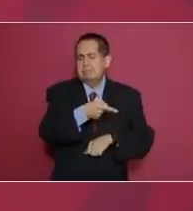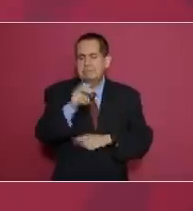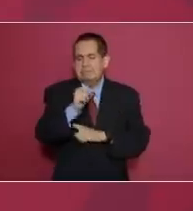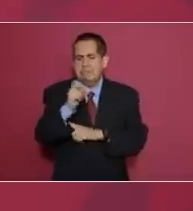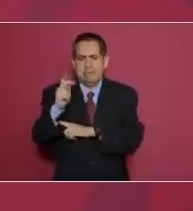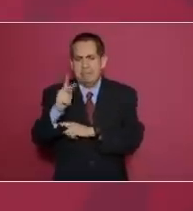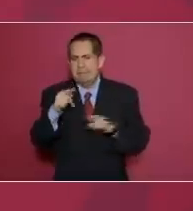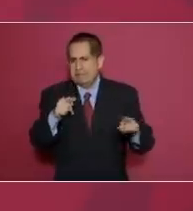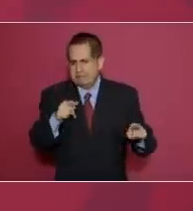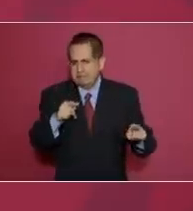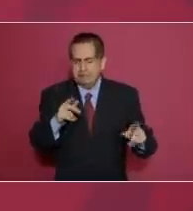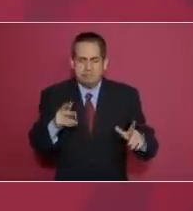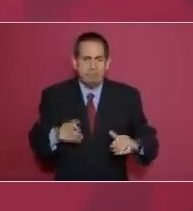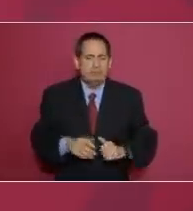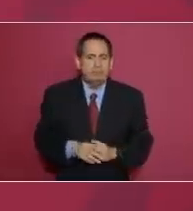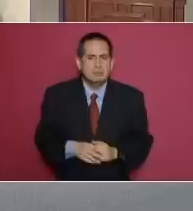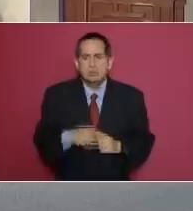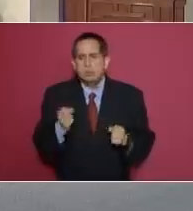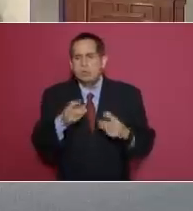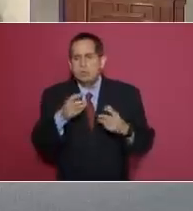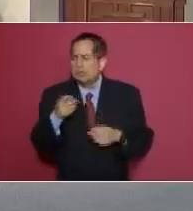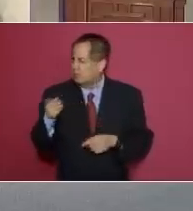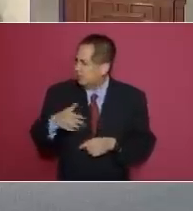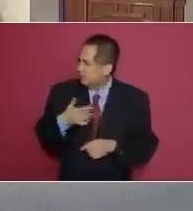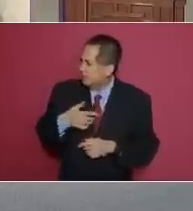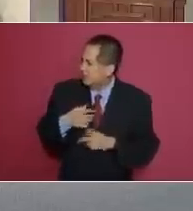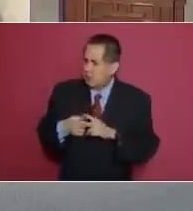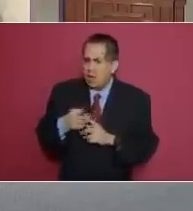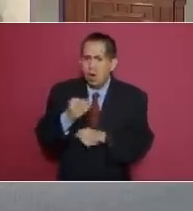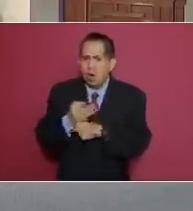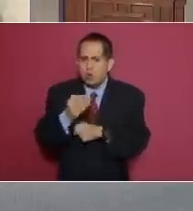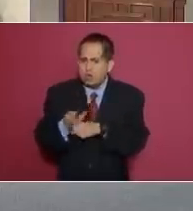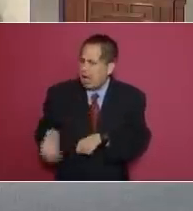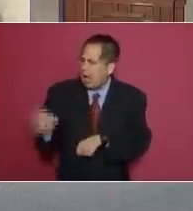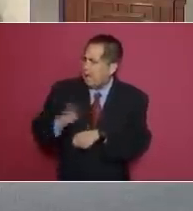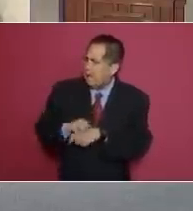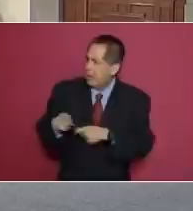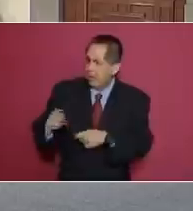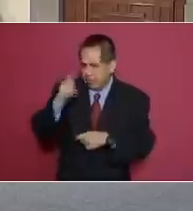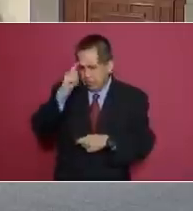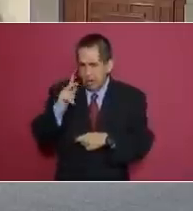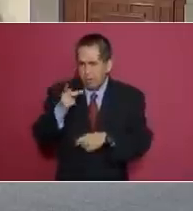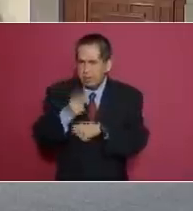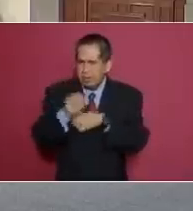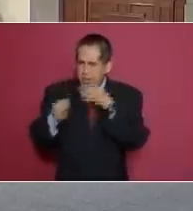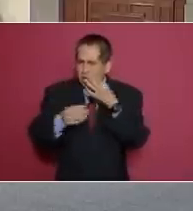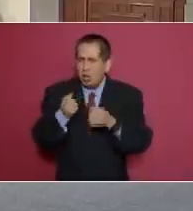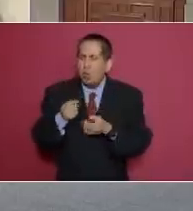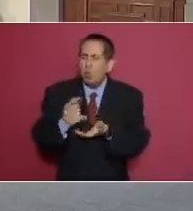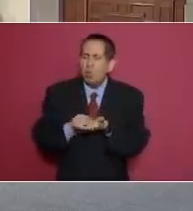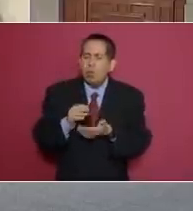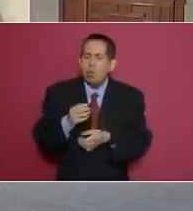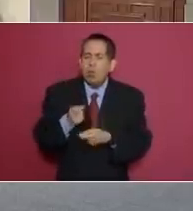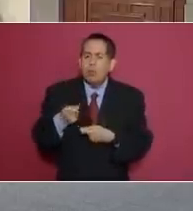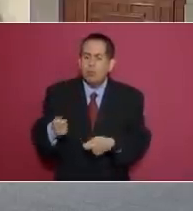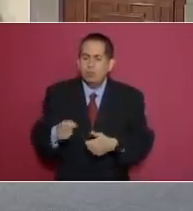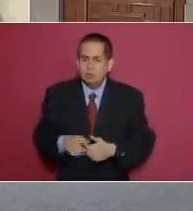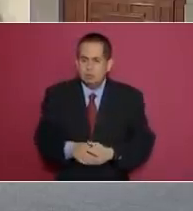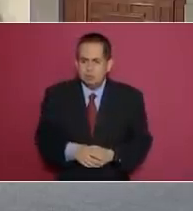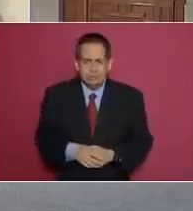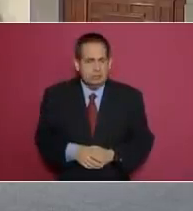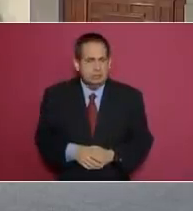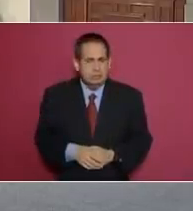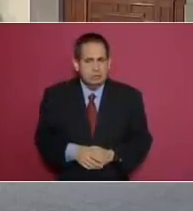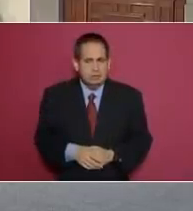de Educación. ¿Cuánto tienes ahora autorizado para publicidad? Bueno, tenemos coordinado